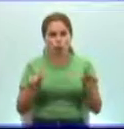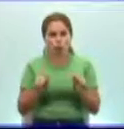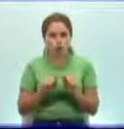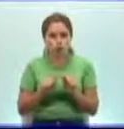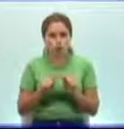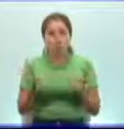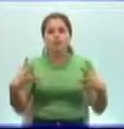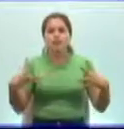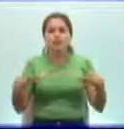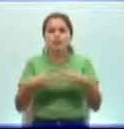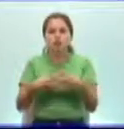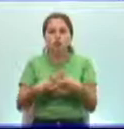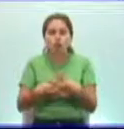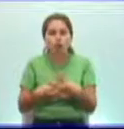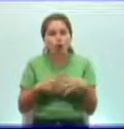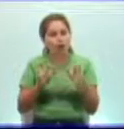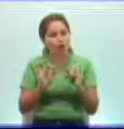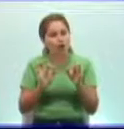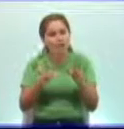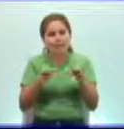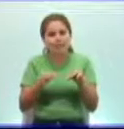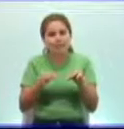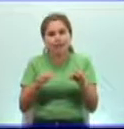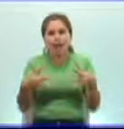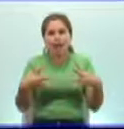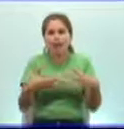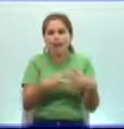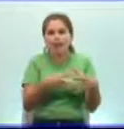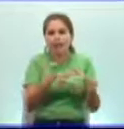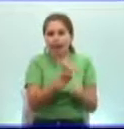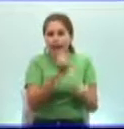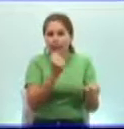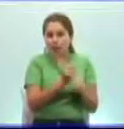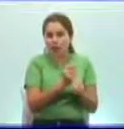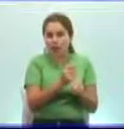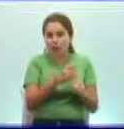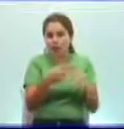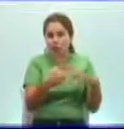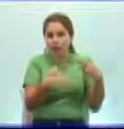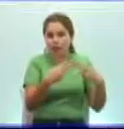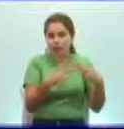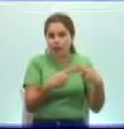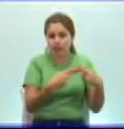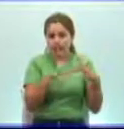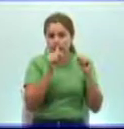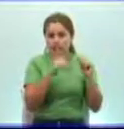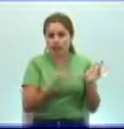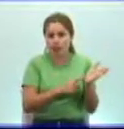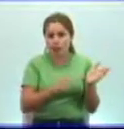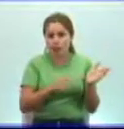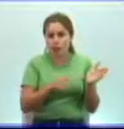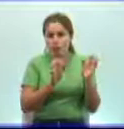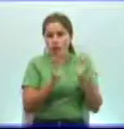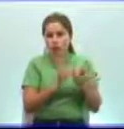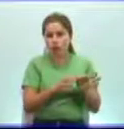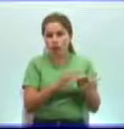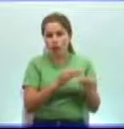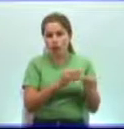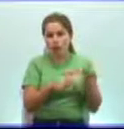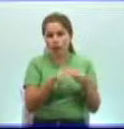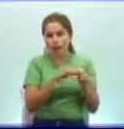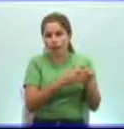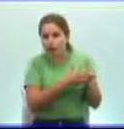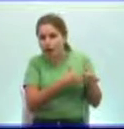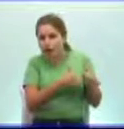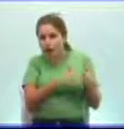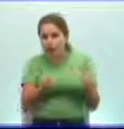es la existencia entre el trabajo realizado por las fuerzas de origen no coulombianas al trasladar una carga